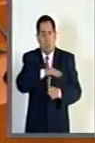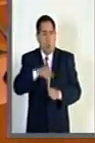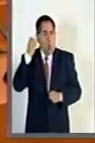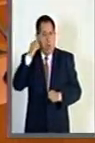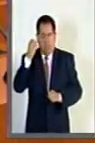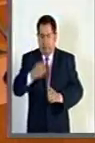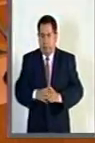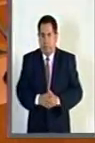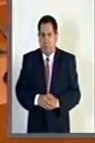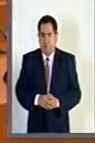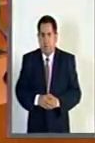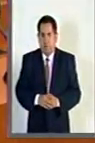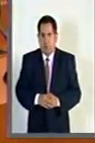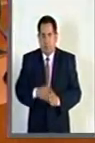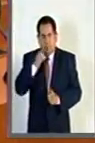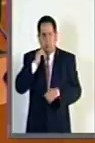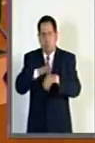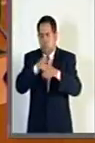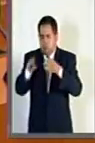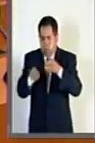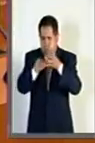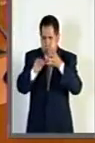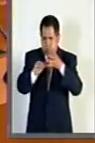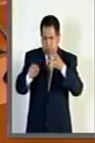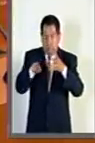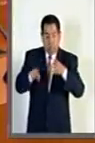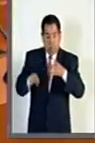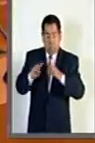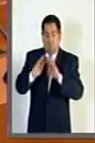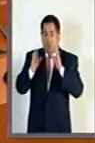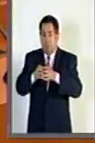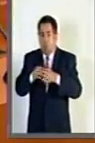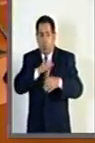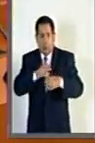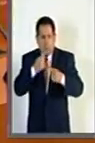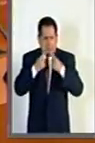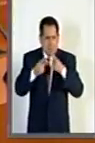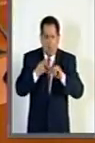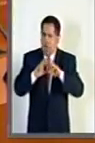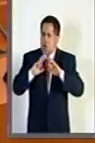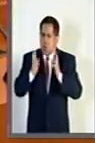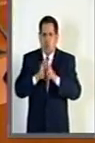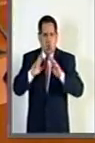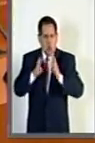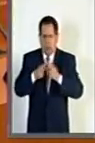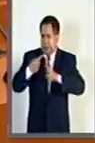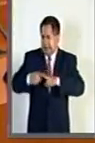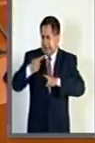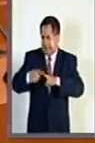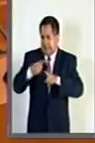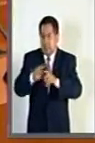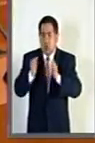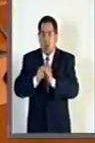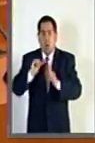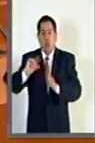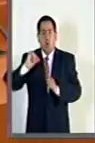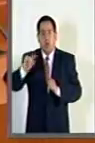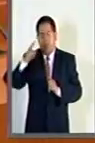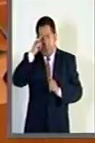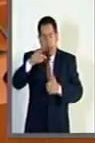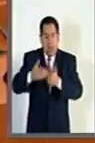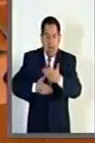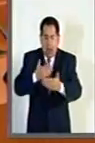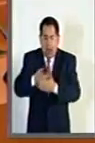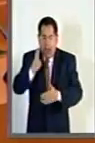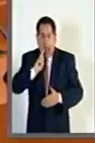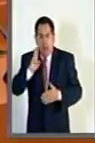Oaxaca. Y queremos agregar que dicha comisión podrá realizar todas las reuniones de trabajo necesarias con las autoridades para el desahogo